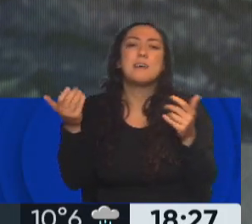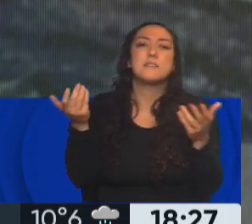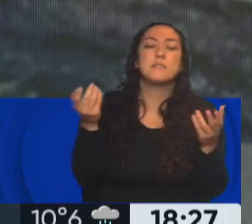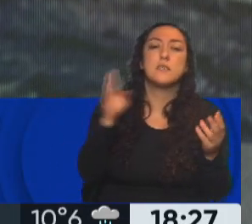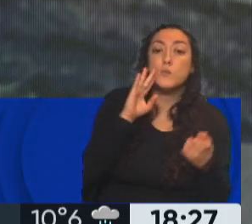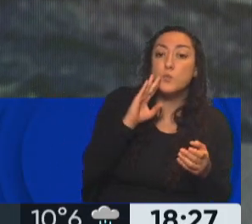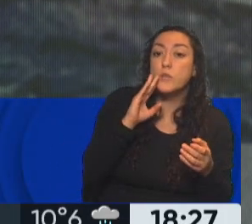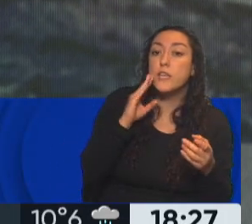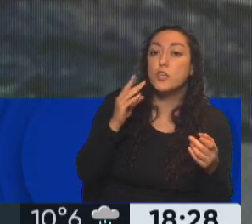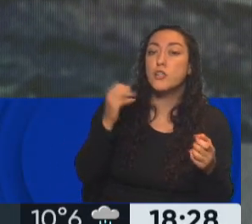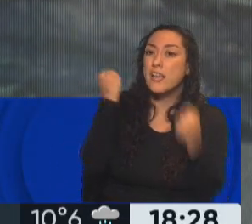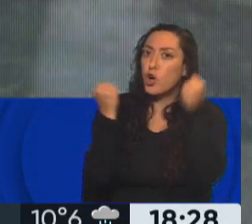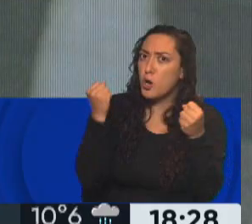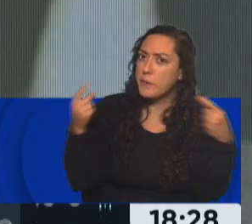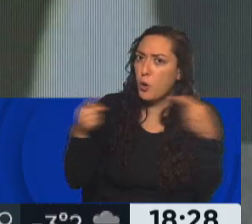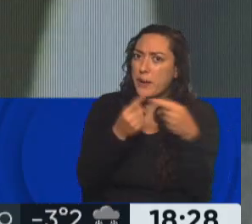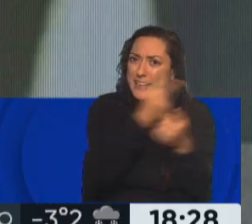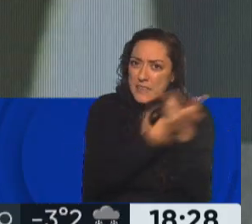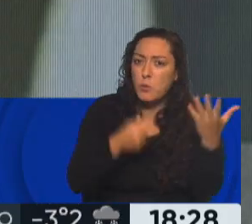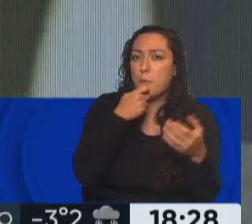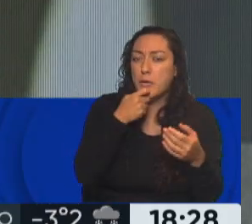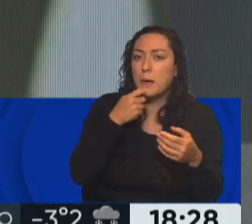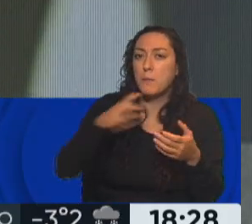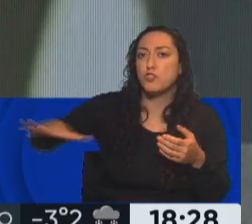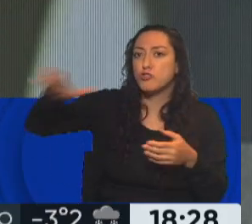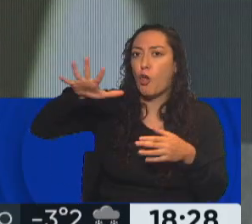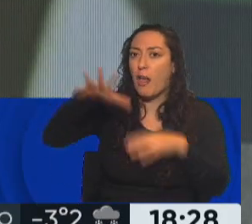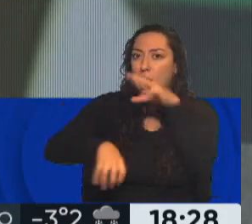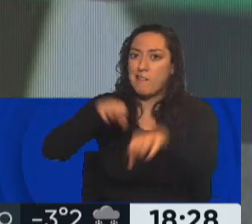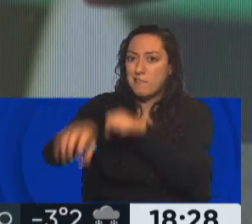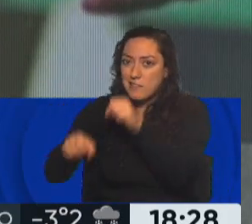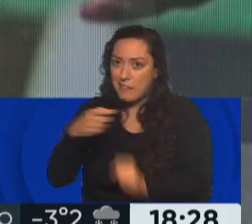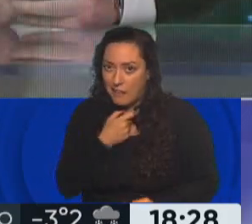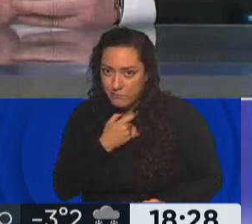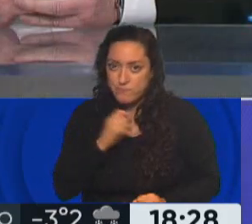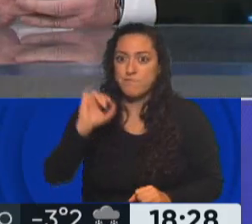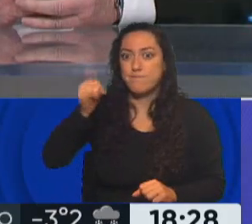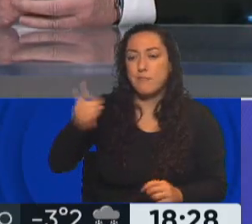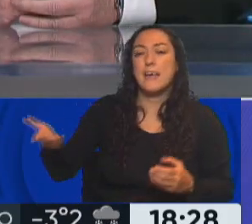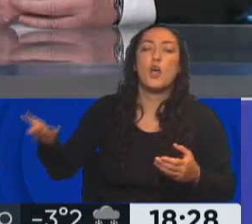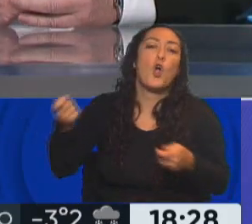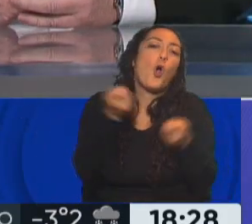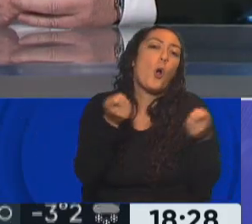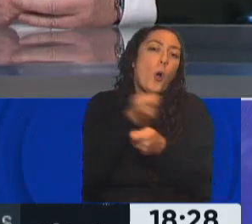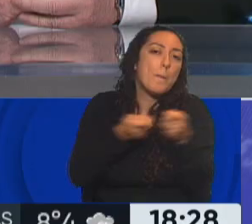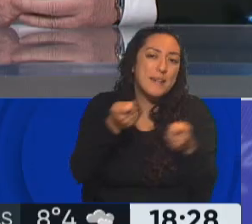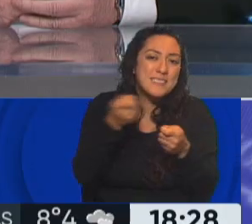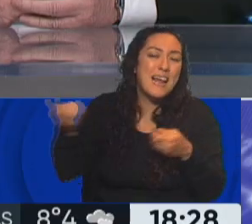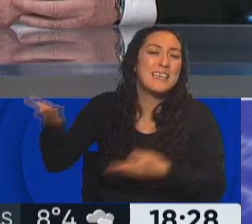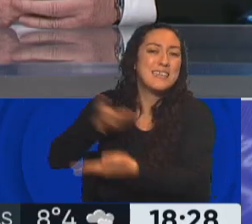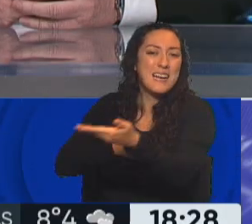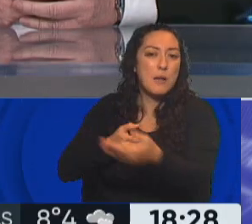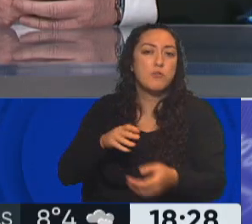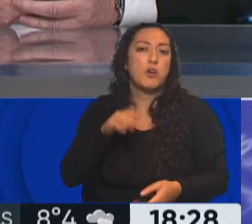puede tener intereses económicos, digamos, en los yacimientos que hay en esa zona? Sí, el intercambio comercial entre Estados Unidos y Rusia es